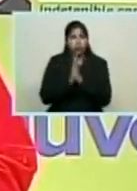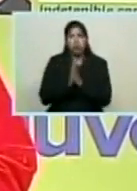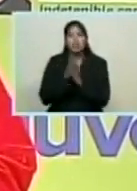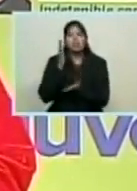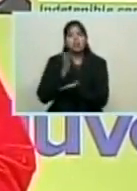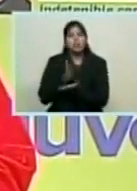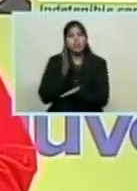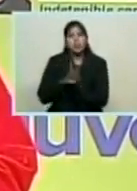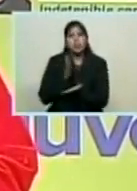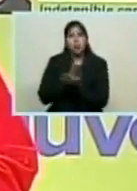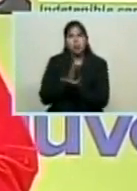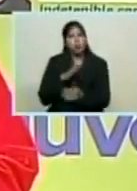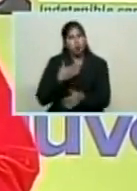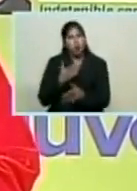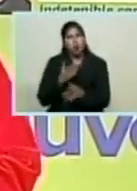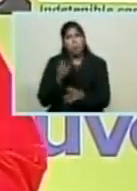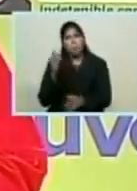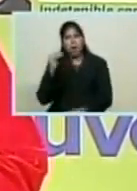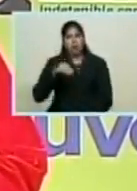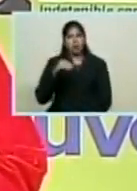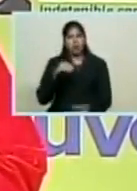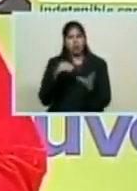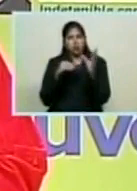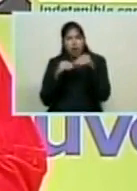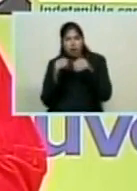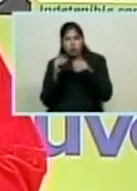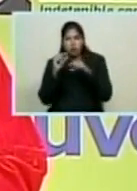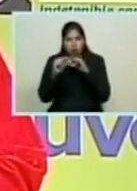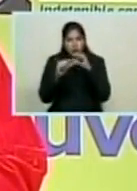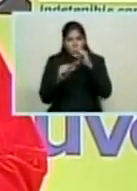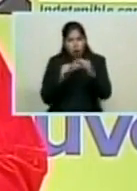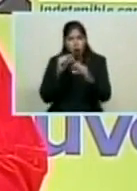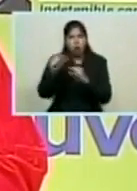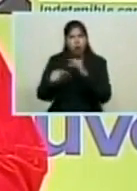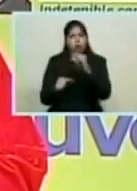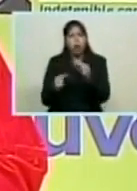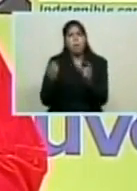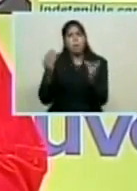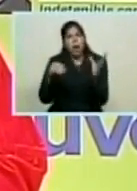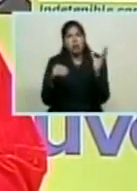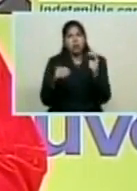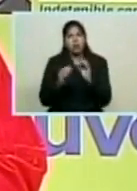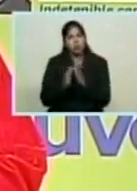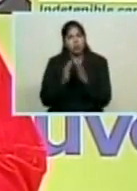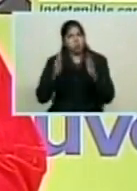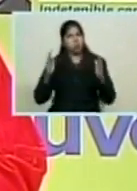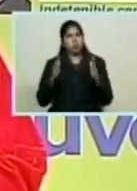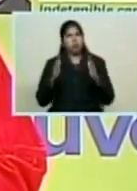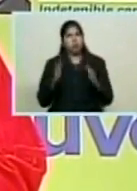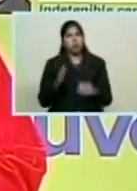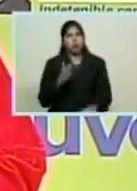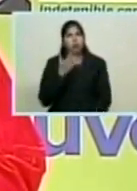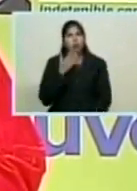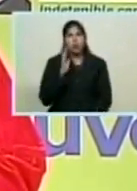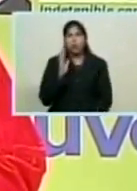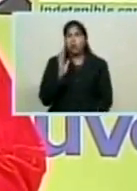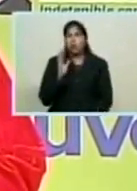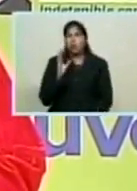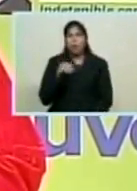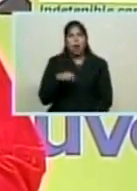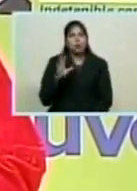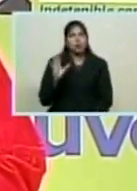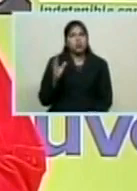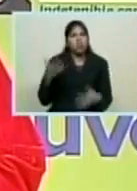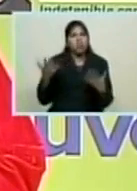es posible hacer más. Siempre es posible dar más. Y yo digo, para dar más solamente